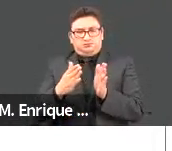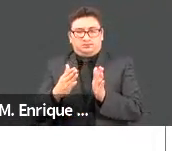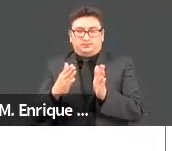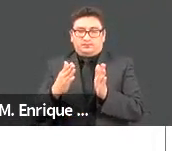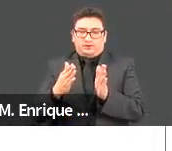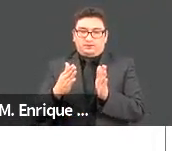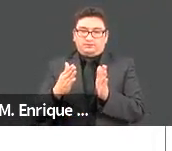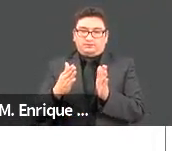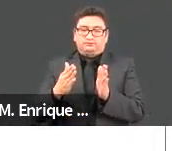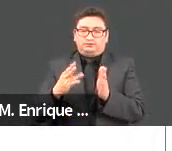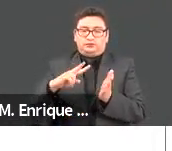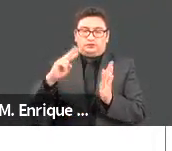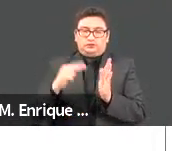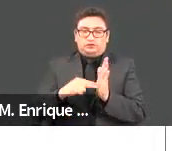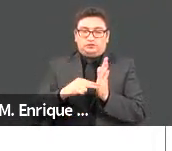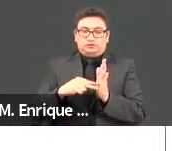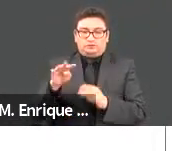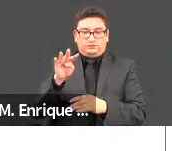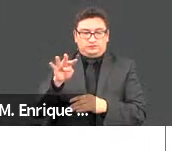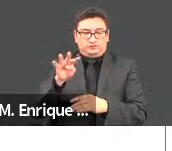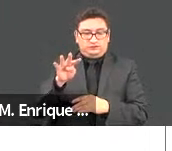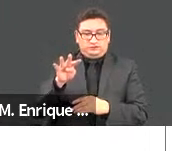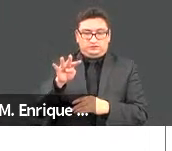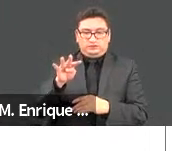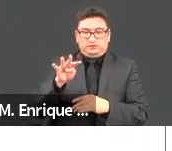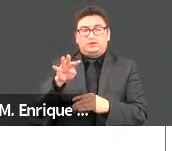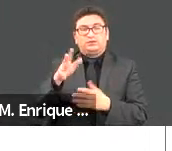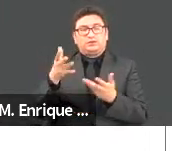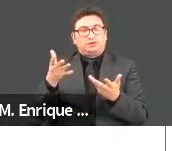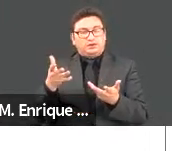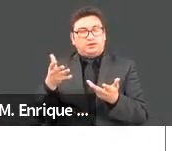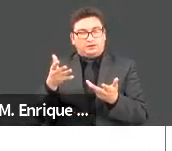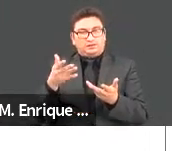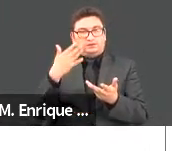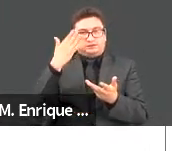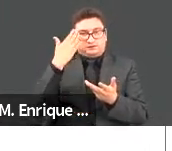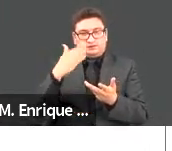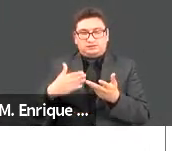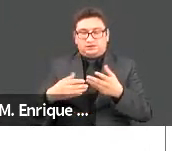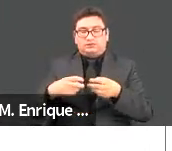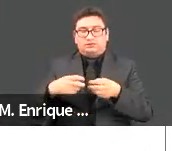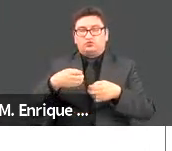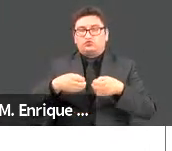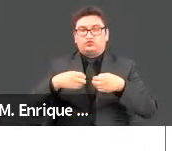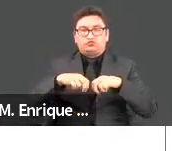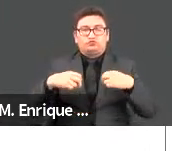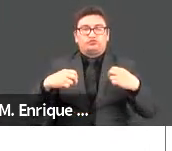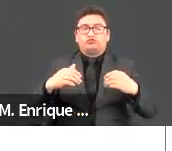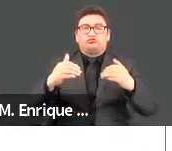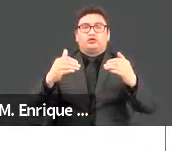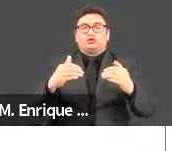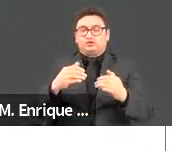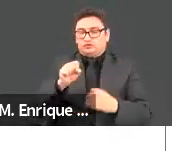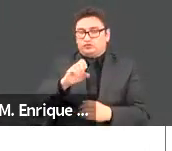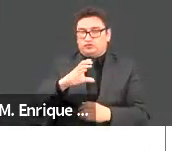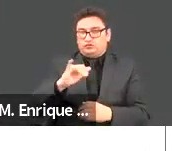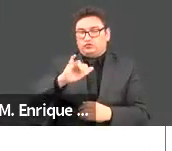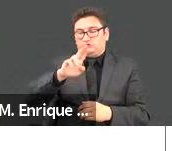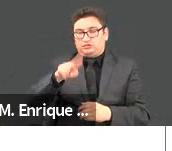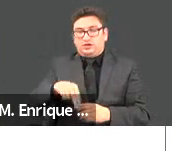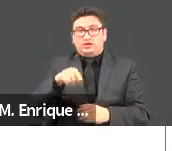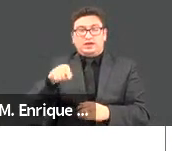año 2019. En este caso, el Pleno de la Suprema Corte emite una nueva reglamentación para